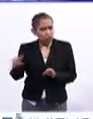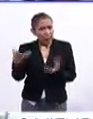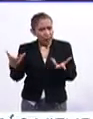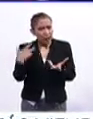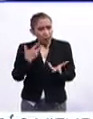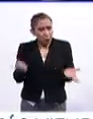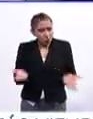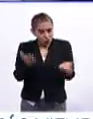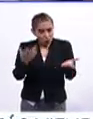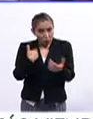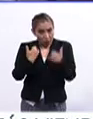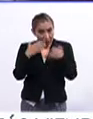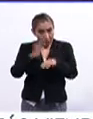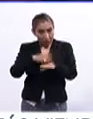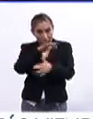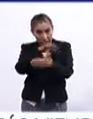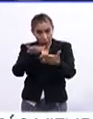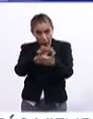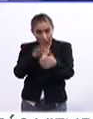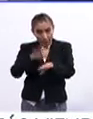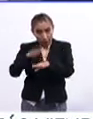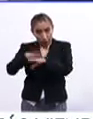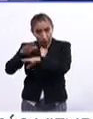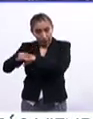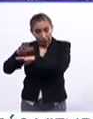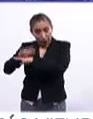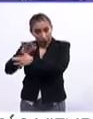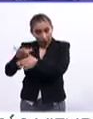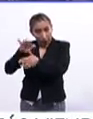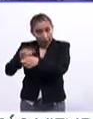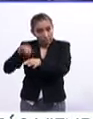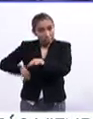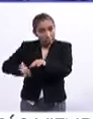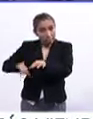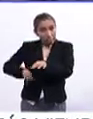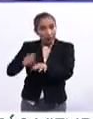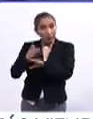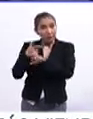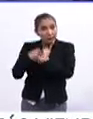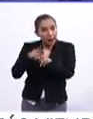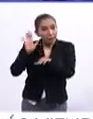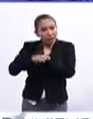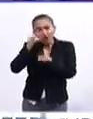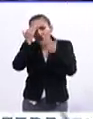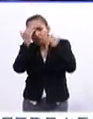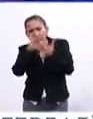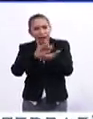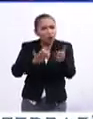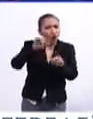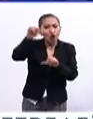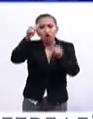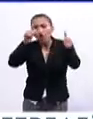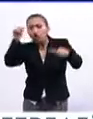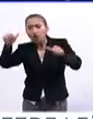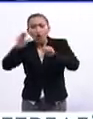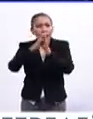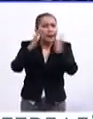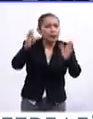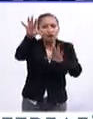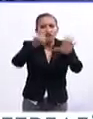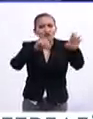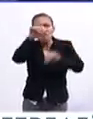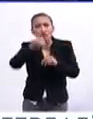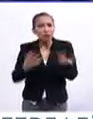logrado esto que nos estás comentando? Que los jóvenes cada vez más se interesen por seguir conociendo, leyendo más, adentrándose en el mundo